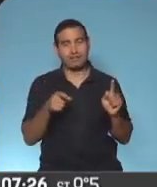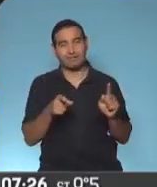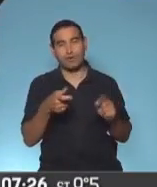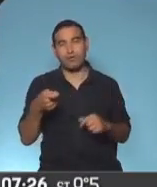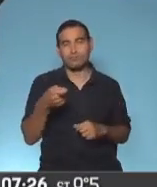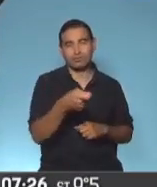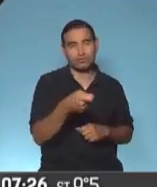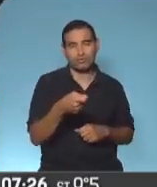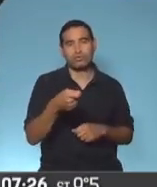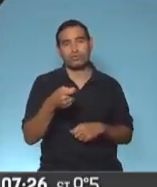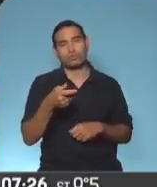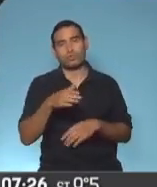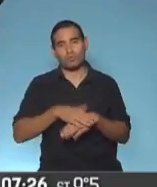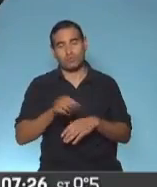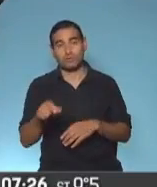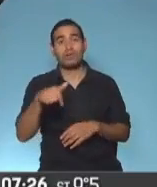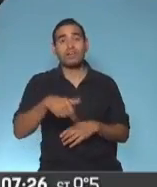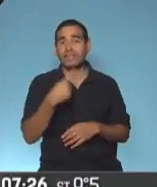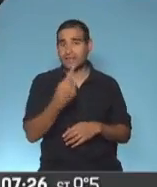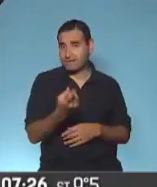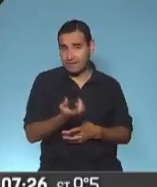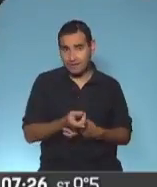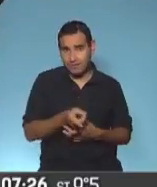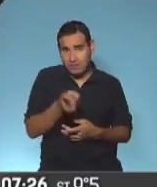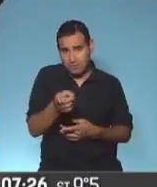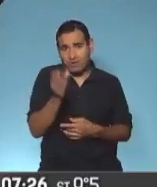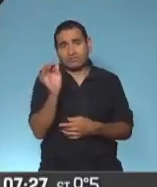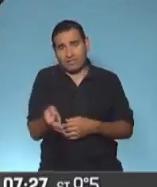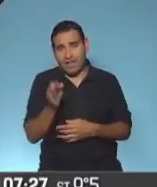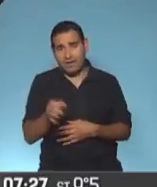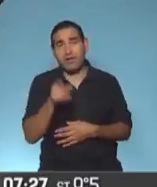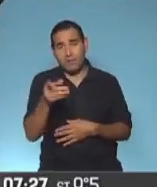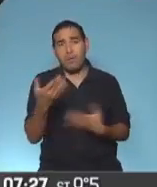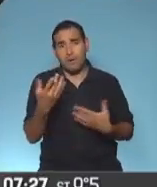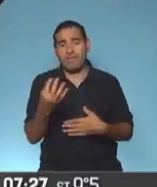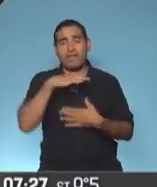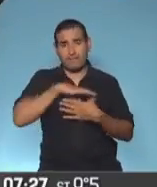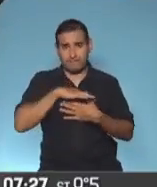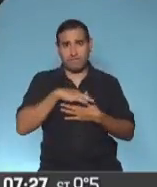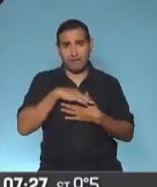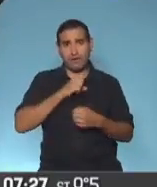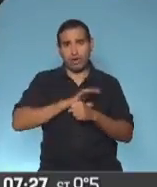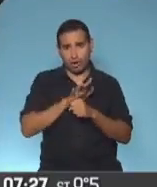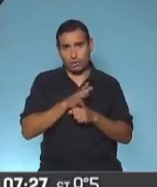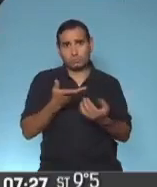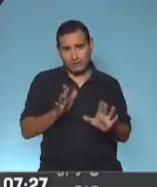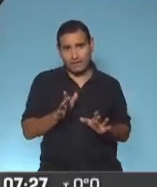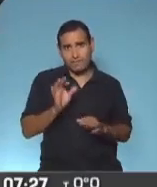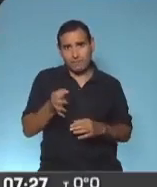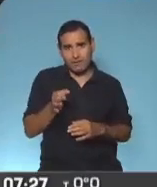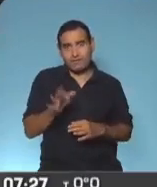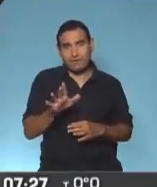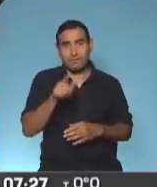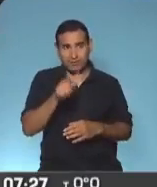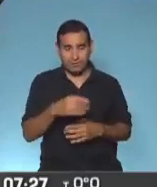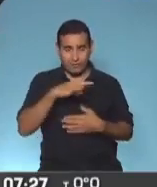homicidio culposo. Acá lo que le están diciendo es, pibe, vos sabías que podías tener el coronavirus encima, que el coronavirus